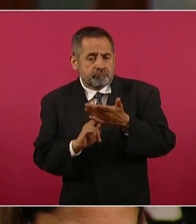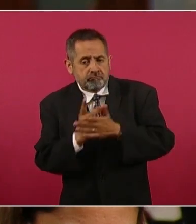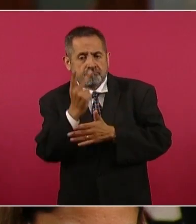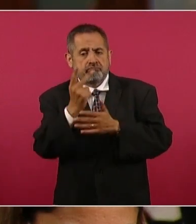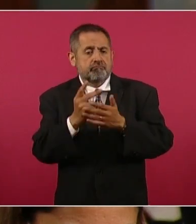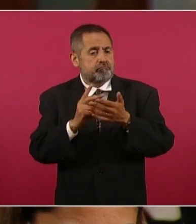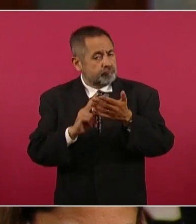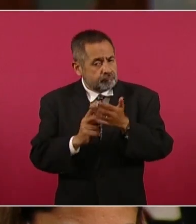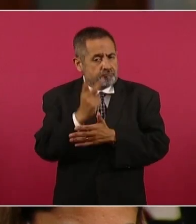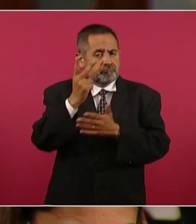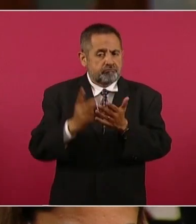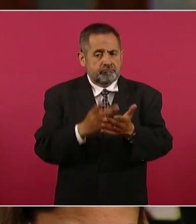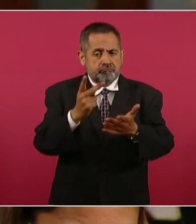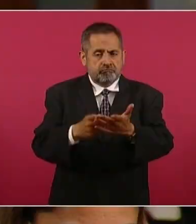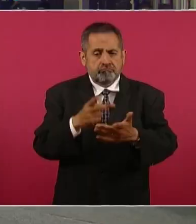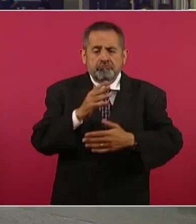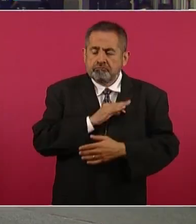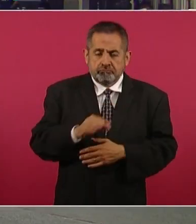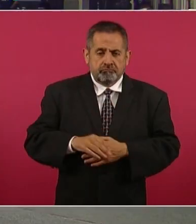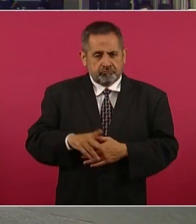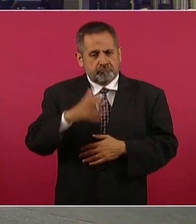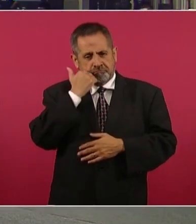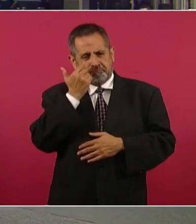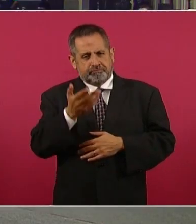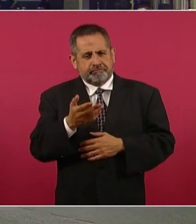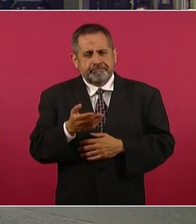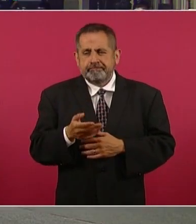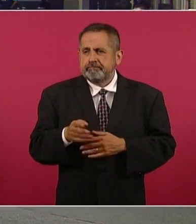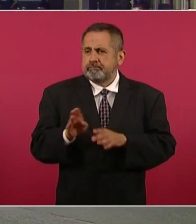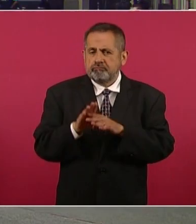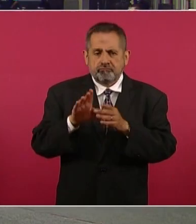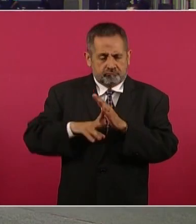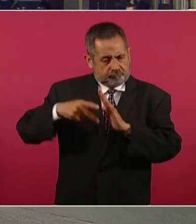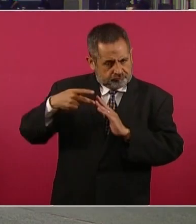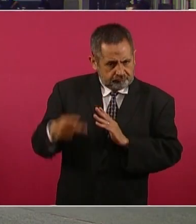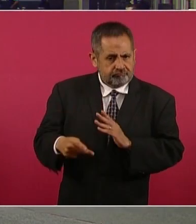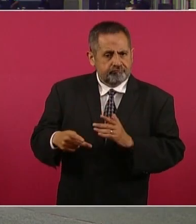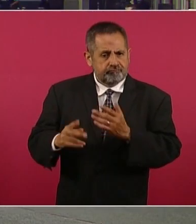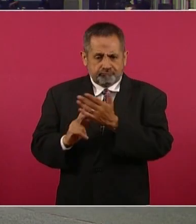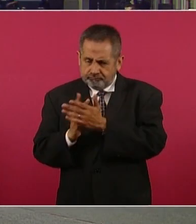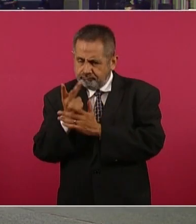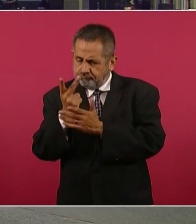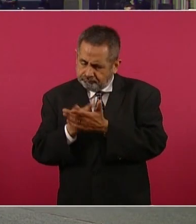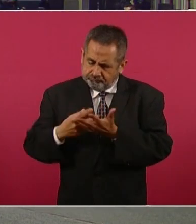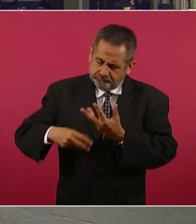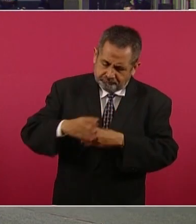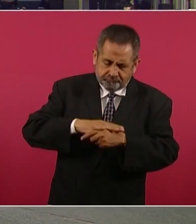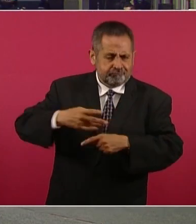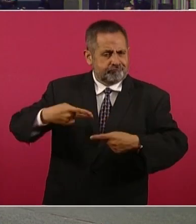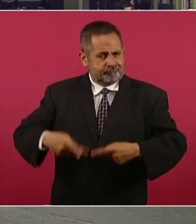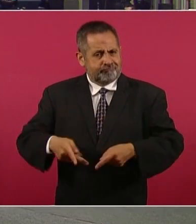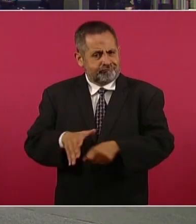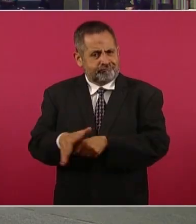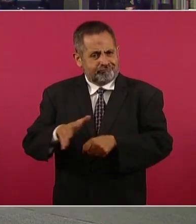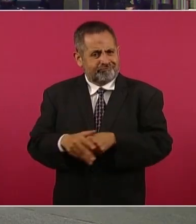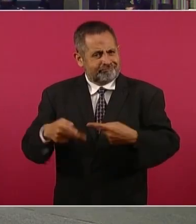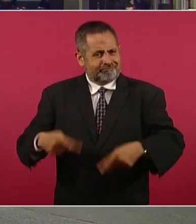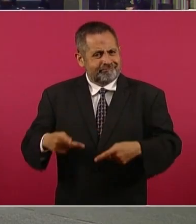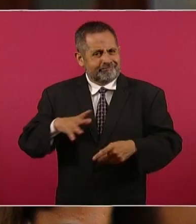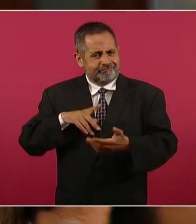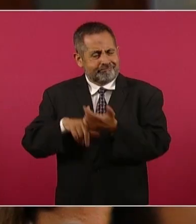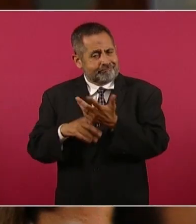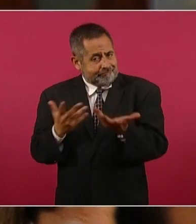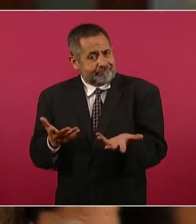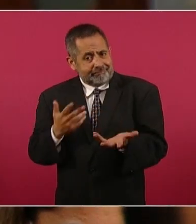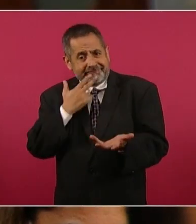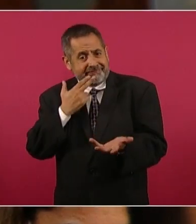mucho de que en México se produzca lo que nosotros consumimos para hacerle frente a la inflación. Y bueno,